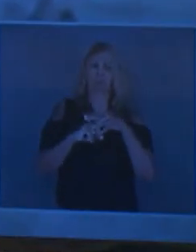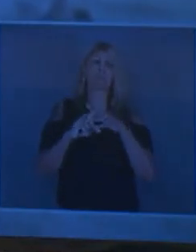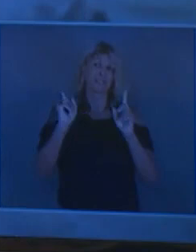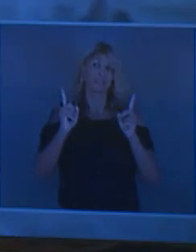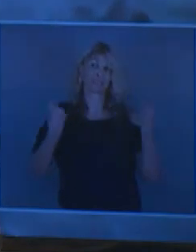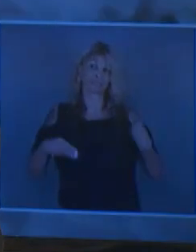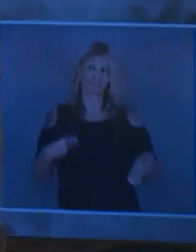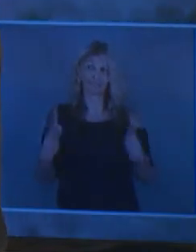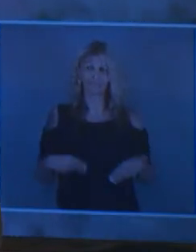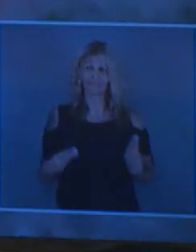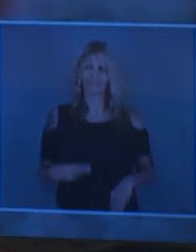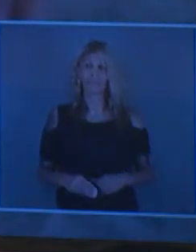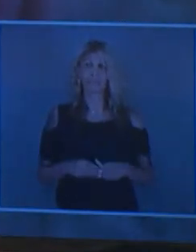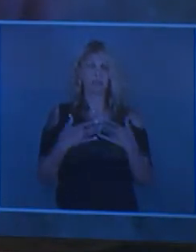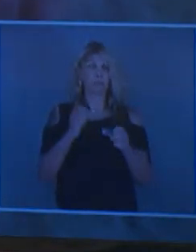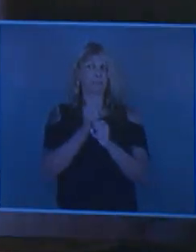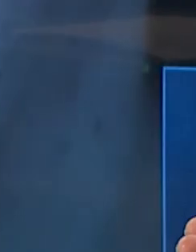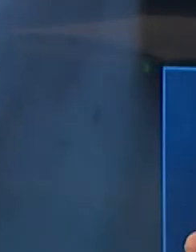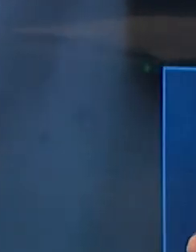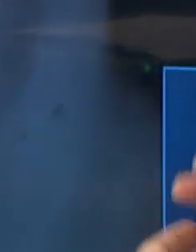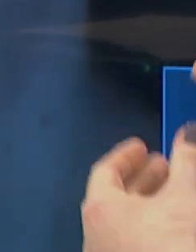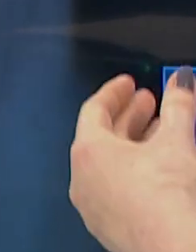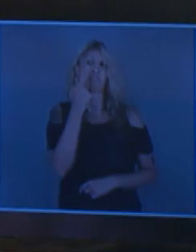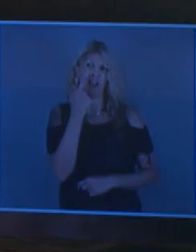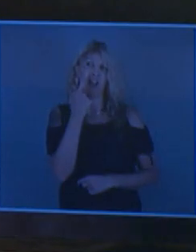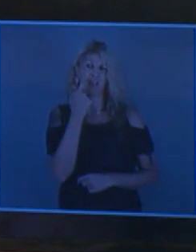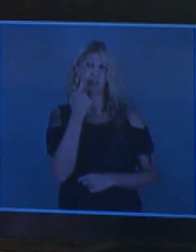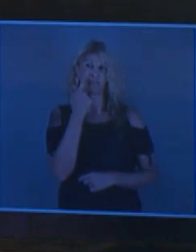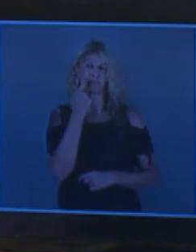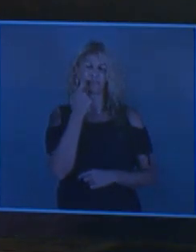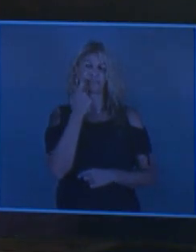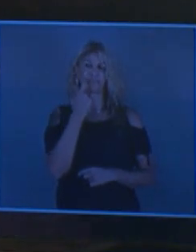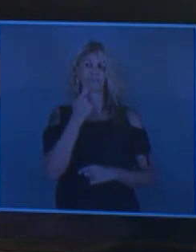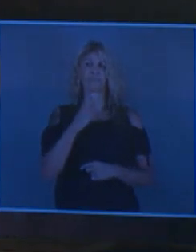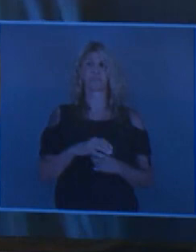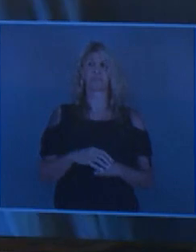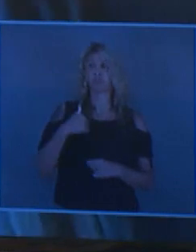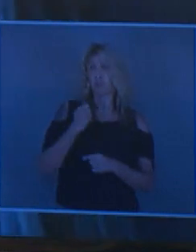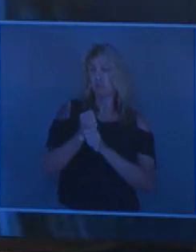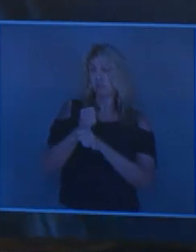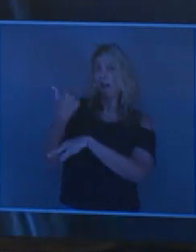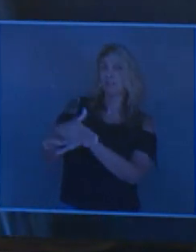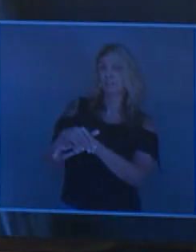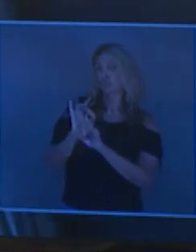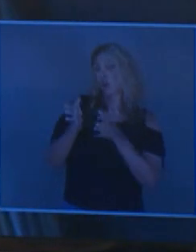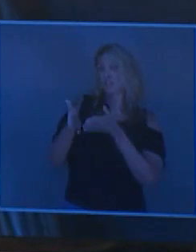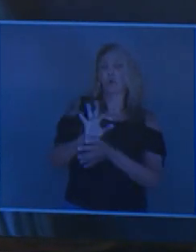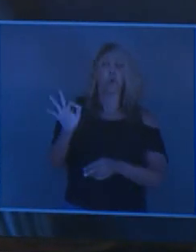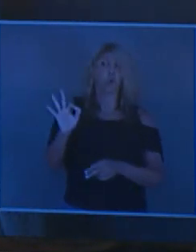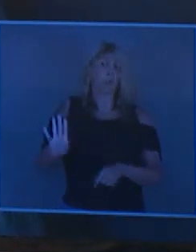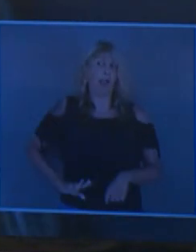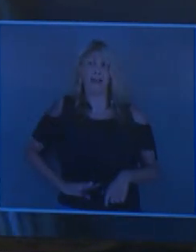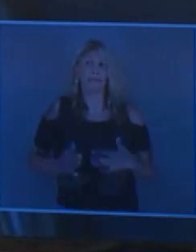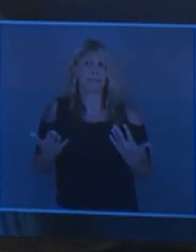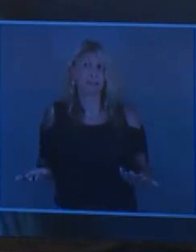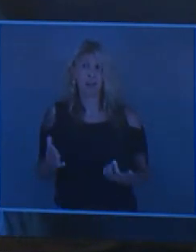manejar ansiedad es para manejar frustraciones para generarse la confianza de que ellos son quienes son y no me importa el